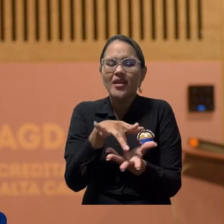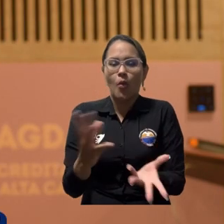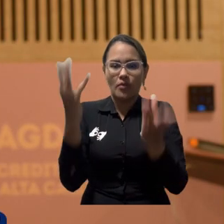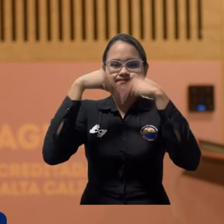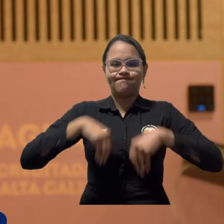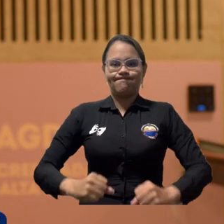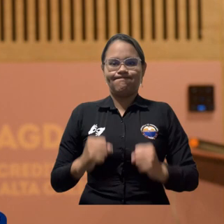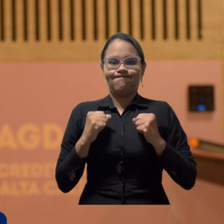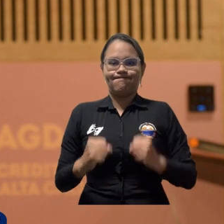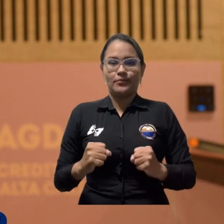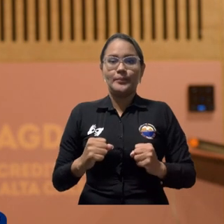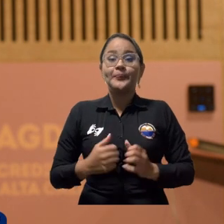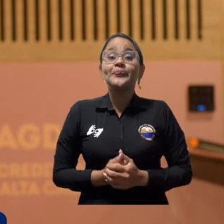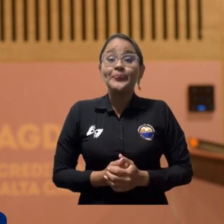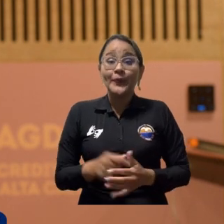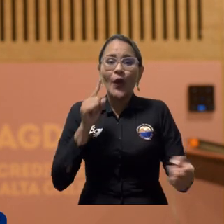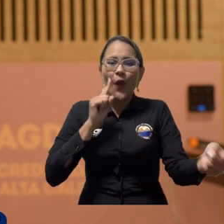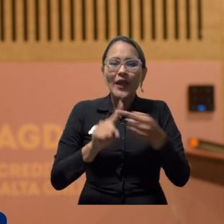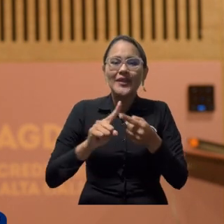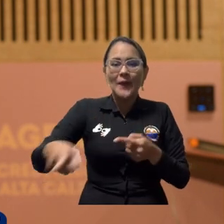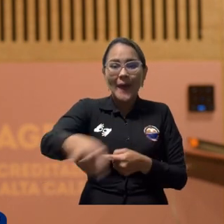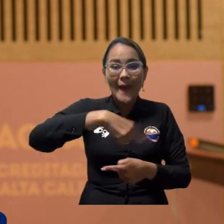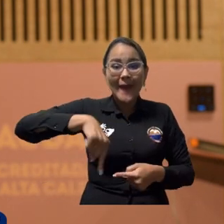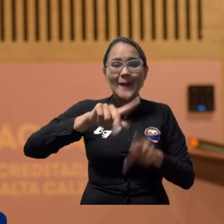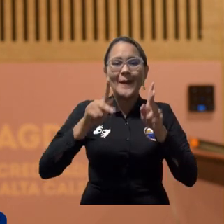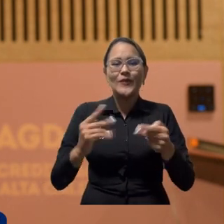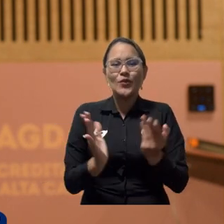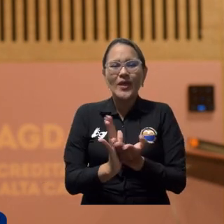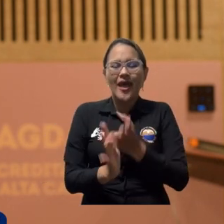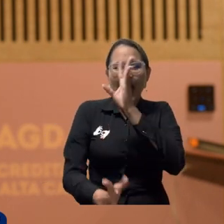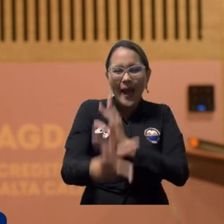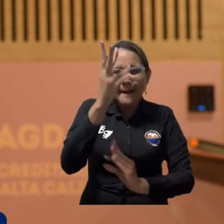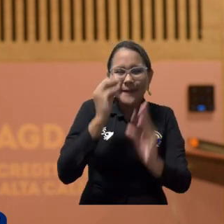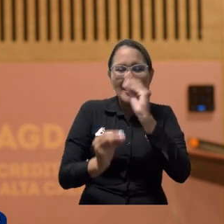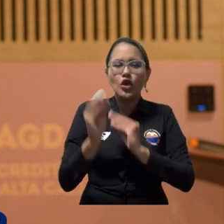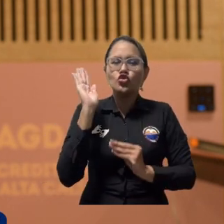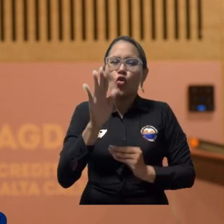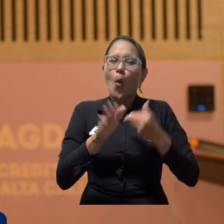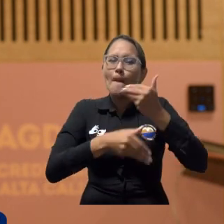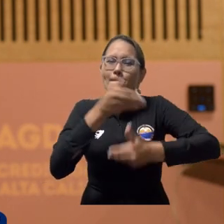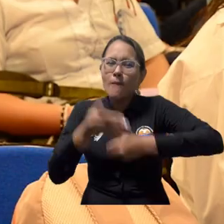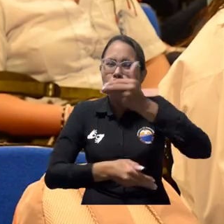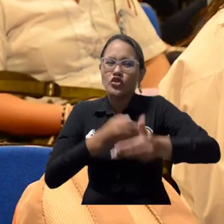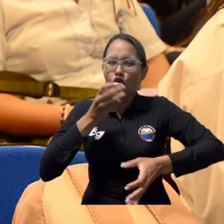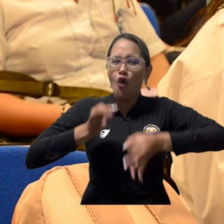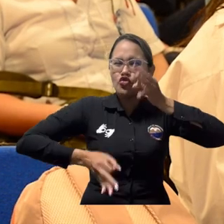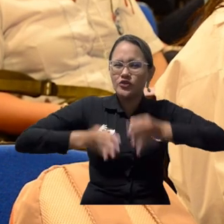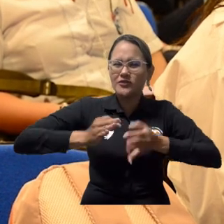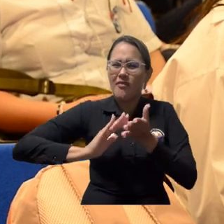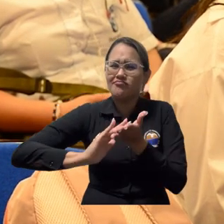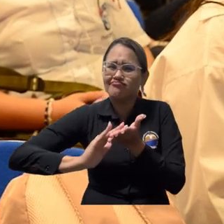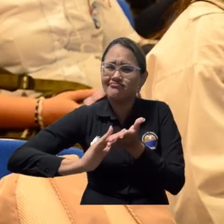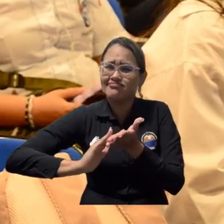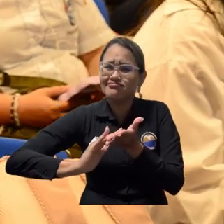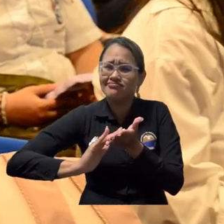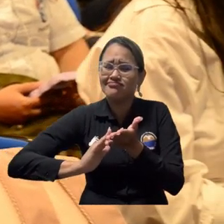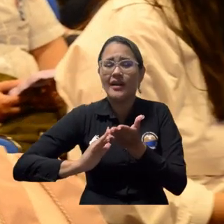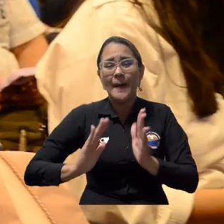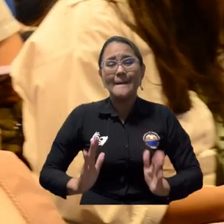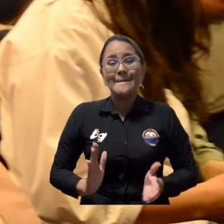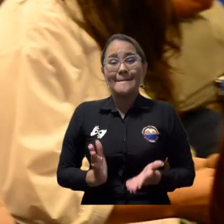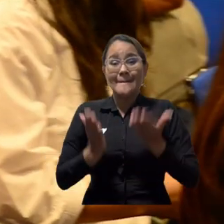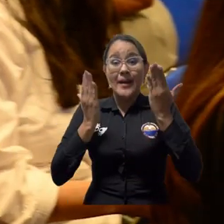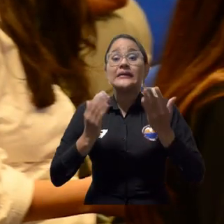es que los estudiantes se den cuenta que estos procesos de justicia restaurativa no son ajenos. Esto no es